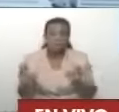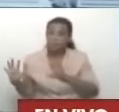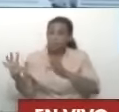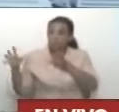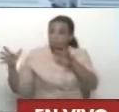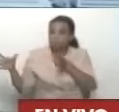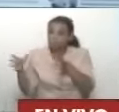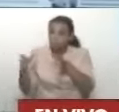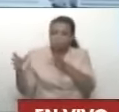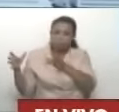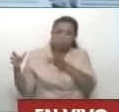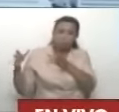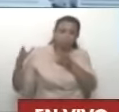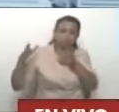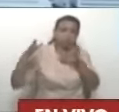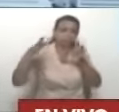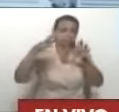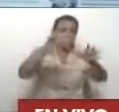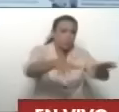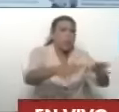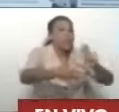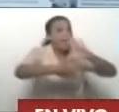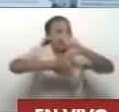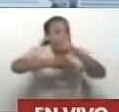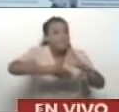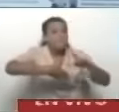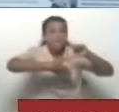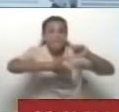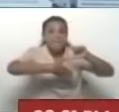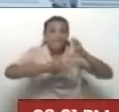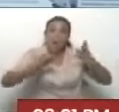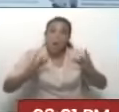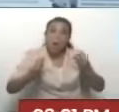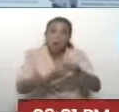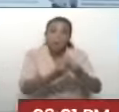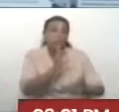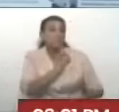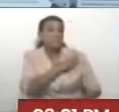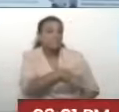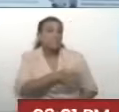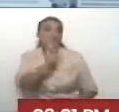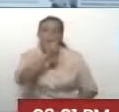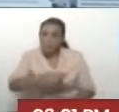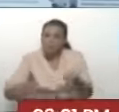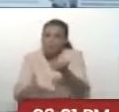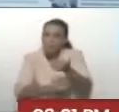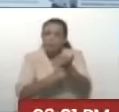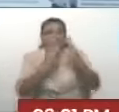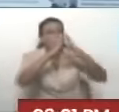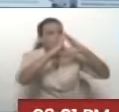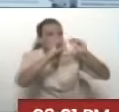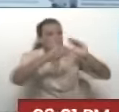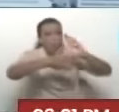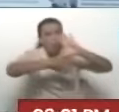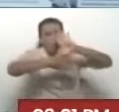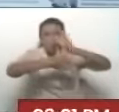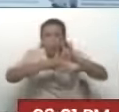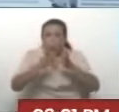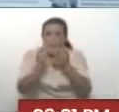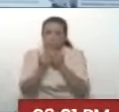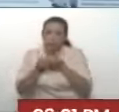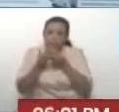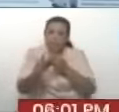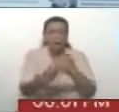prestar todo el apoyo. Y América Latina tiene que ir junto a Chile a prestarle este apoyo en este momento tan